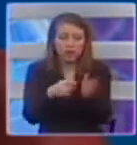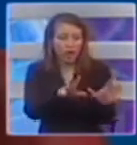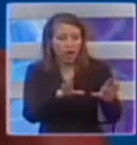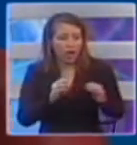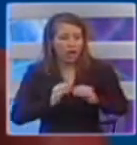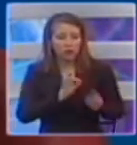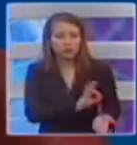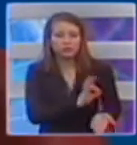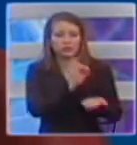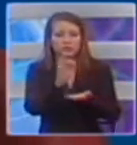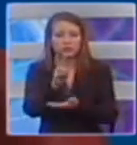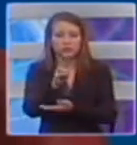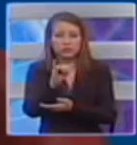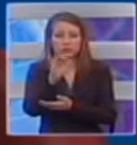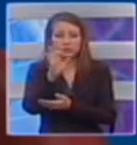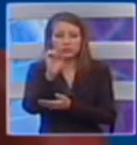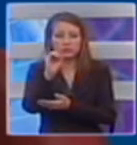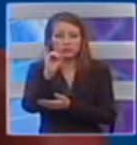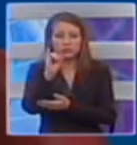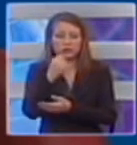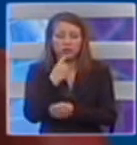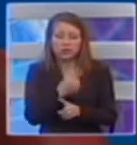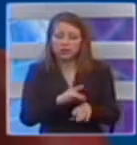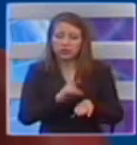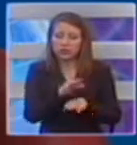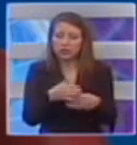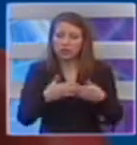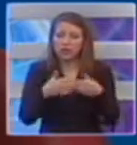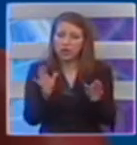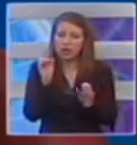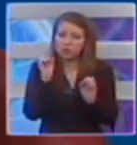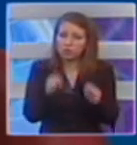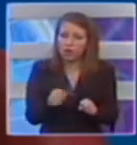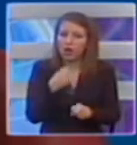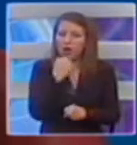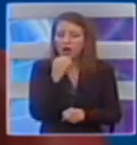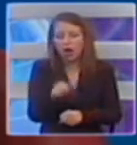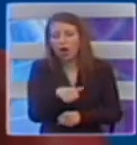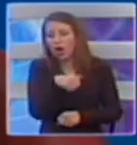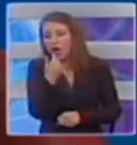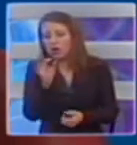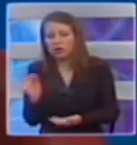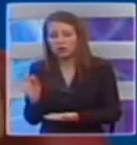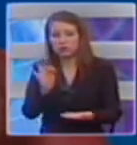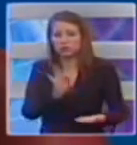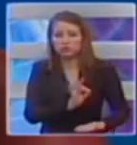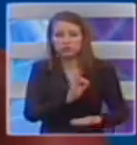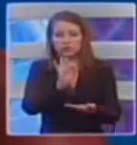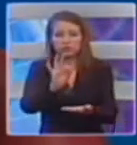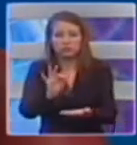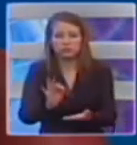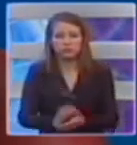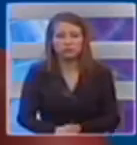la precandidatura presidencial de Cynthia Viteri y dejaron abierta la posibilidad para otros postulantes.